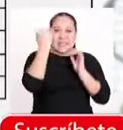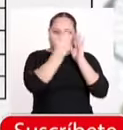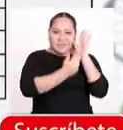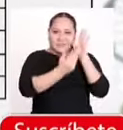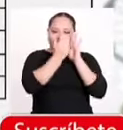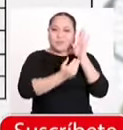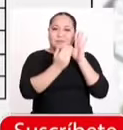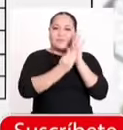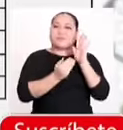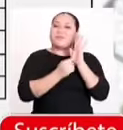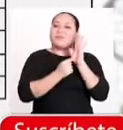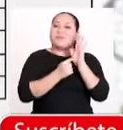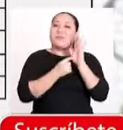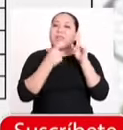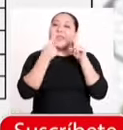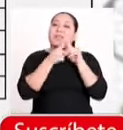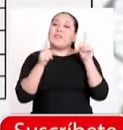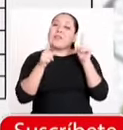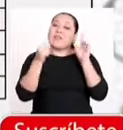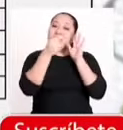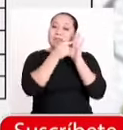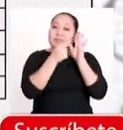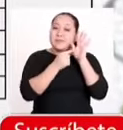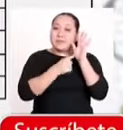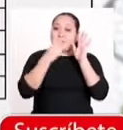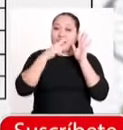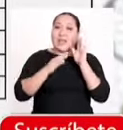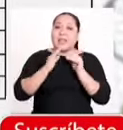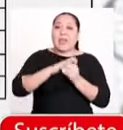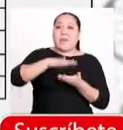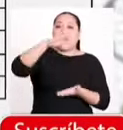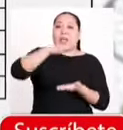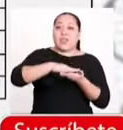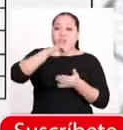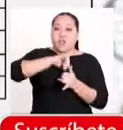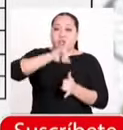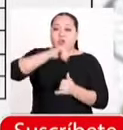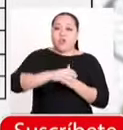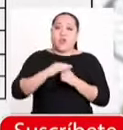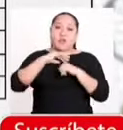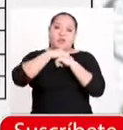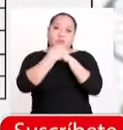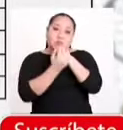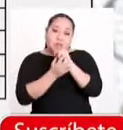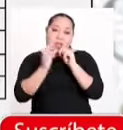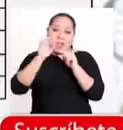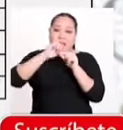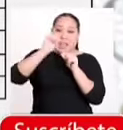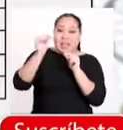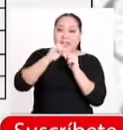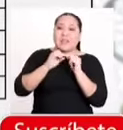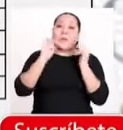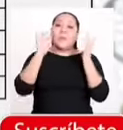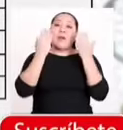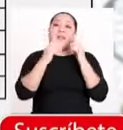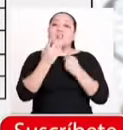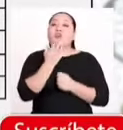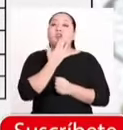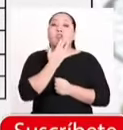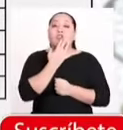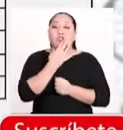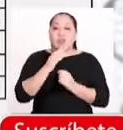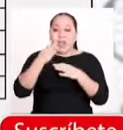siguientes. En cuanto a sus diferencias podemos ver el tamaño, el tallo y la cáscara. Y en sus semejanzas el